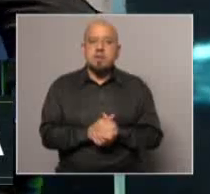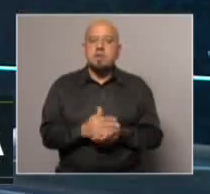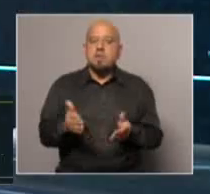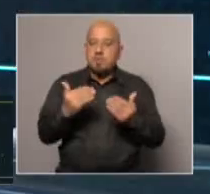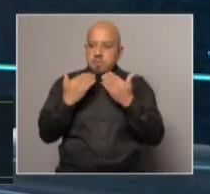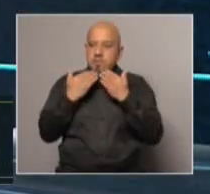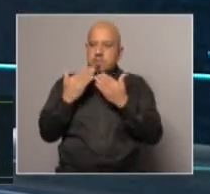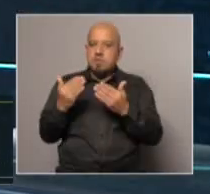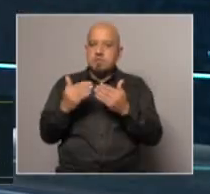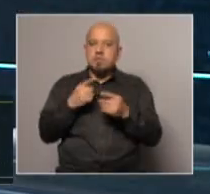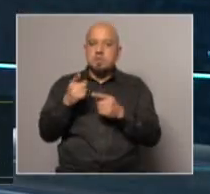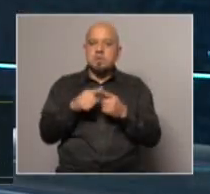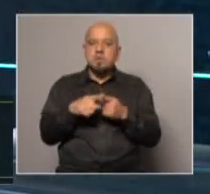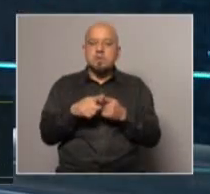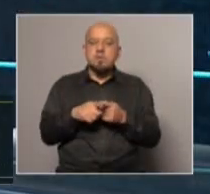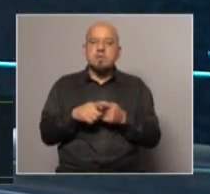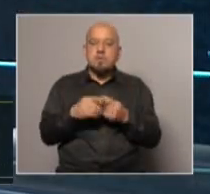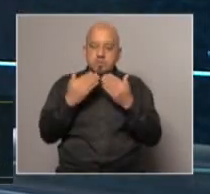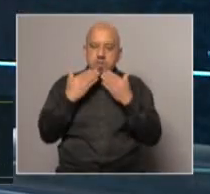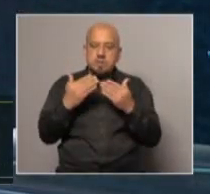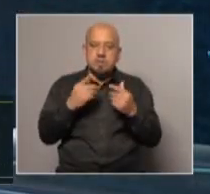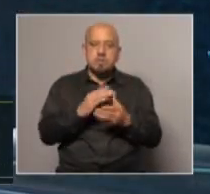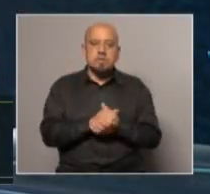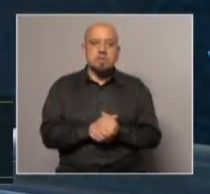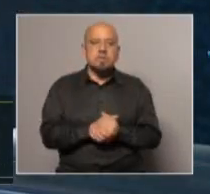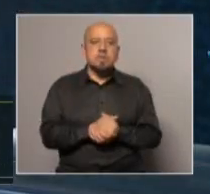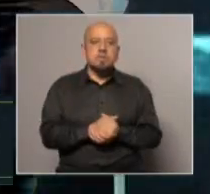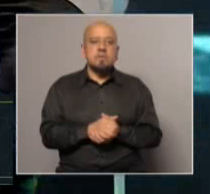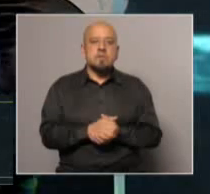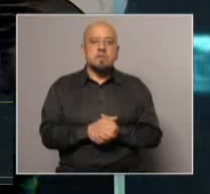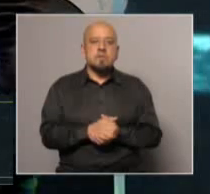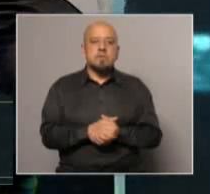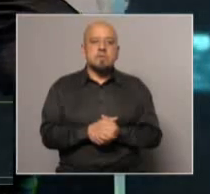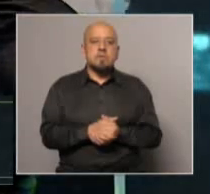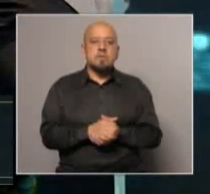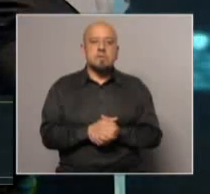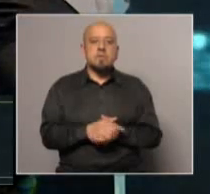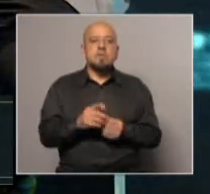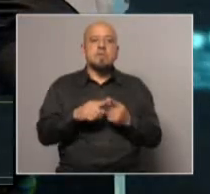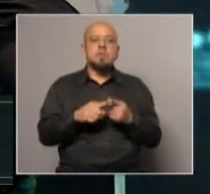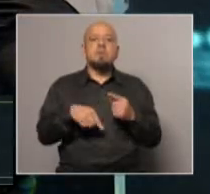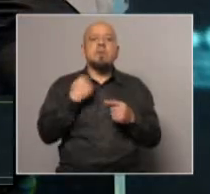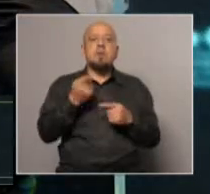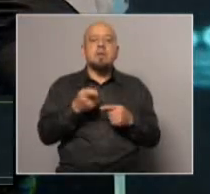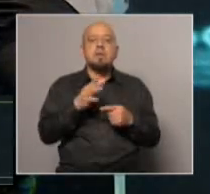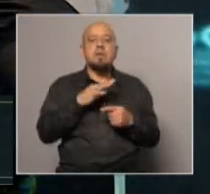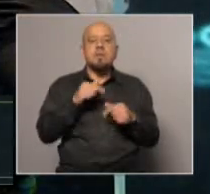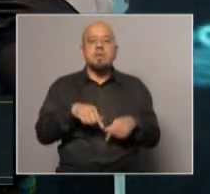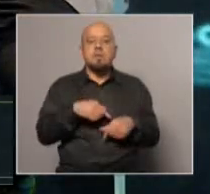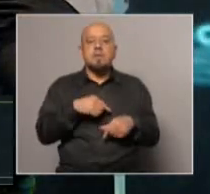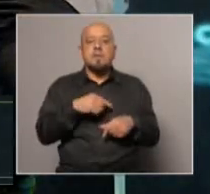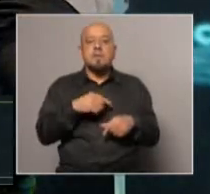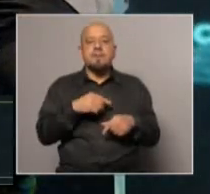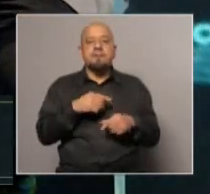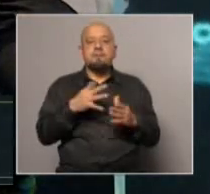gracias, un gusto. Susana, bueno, a ti también. Muchas gracias. Muchas gracias. Y antes de irnos, contamos qué pasa mañana. Mañana vamos a estar hablando